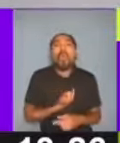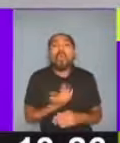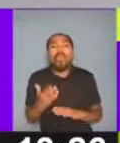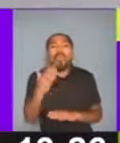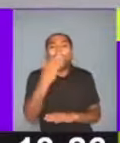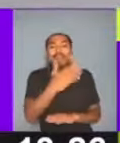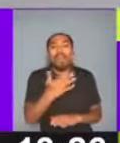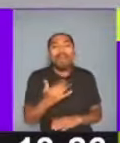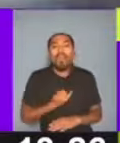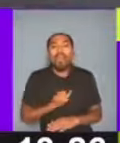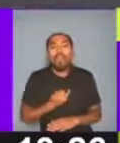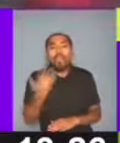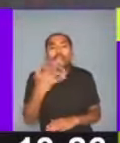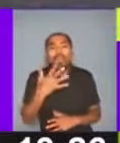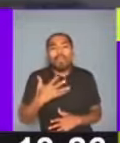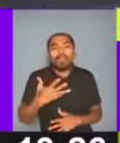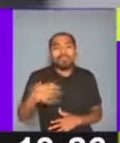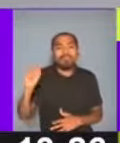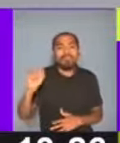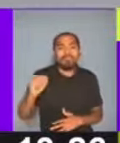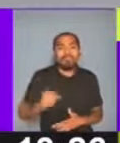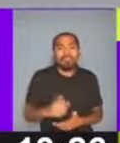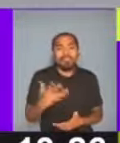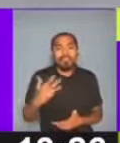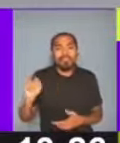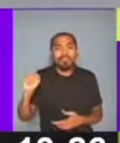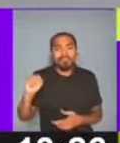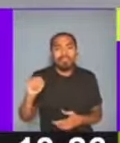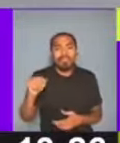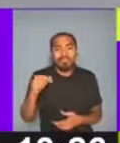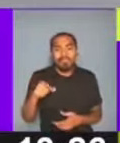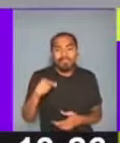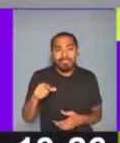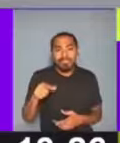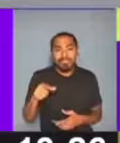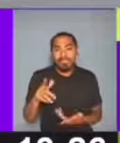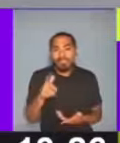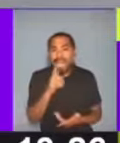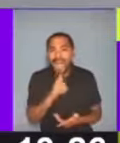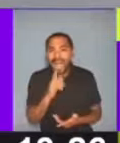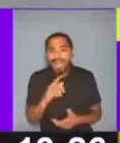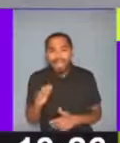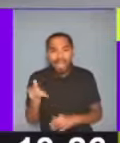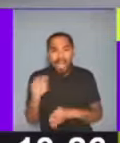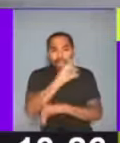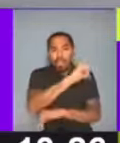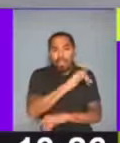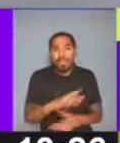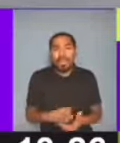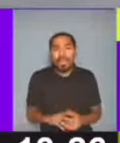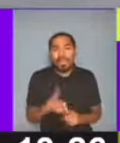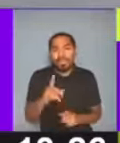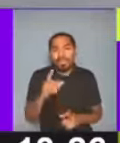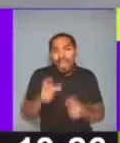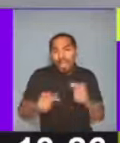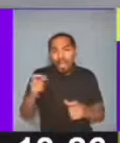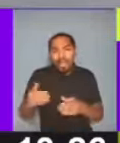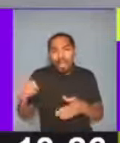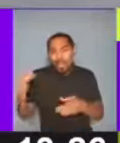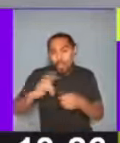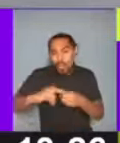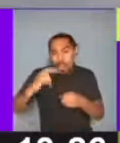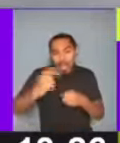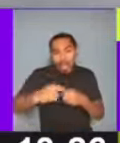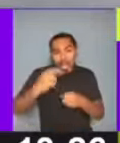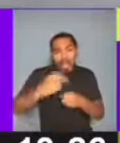una avenida de Alto Comedero, y ese va a ser su destino, y la gente se sube para poder regresar. Por